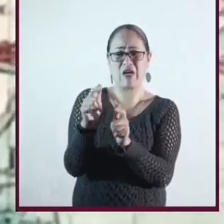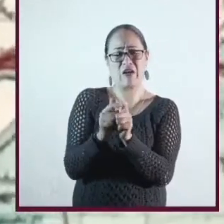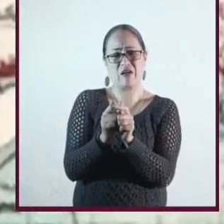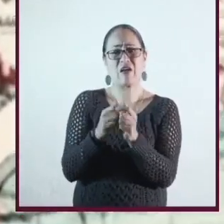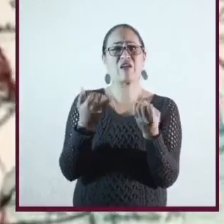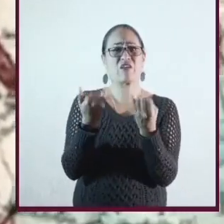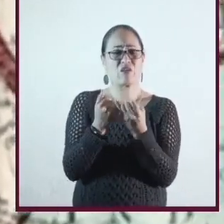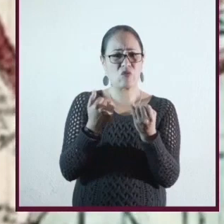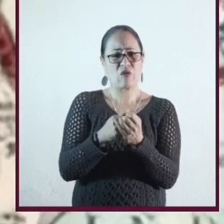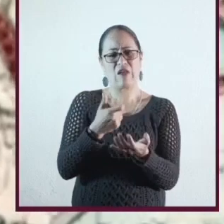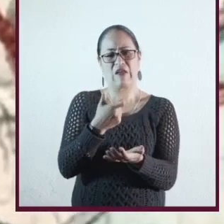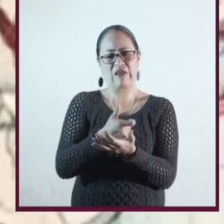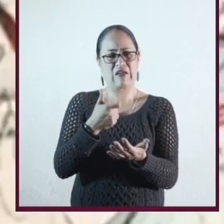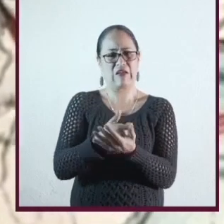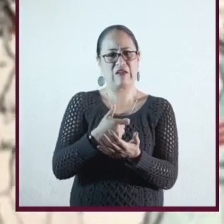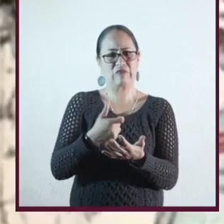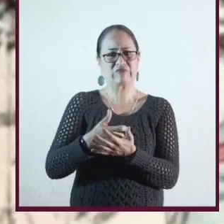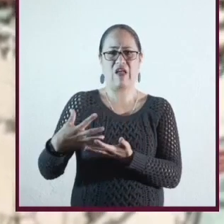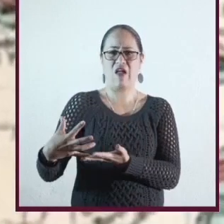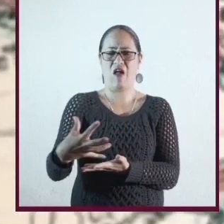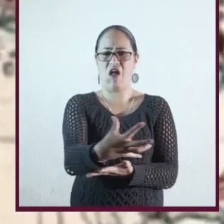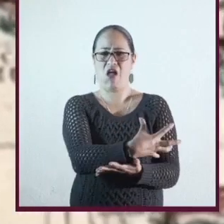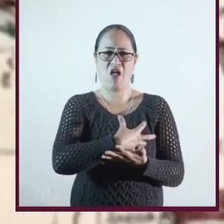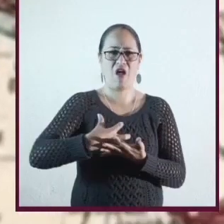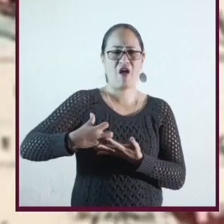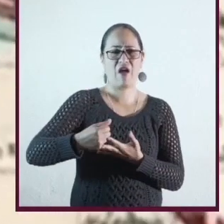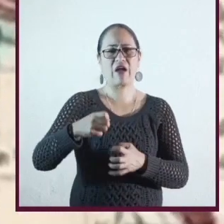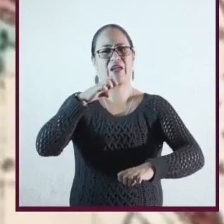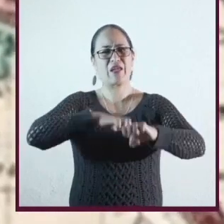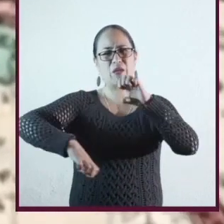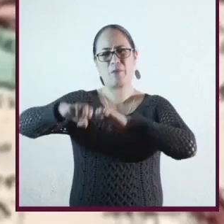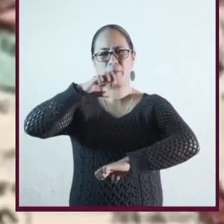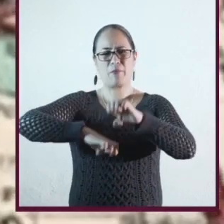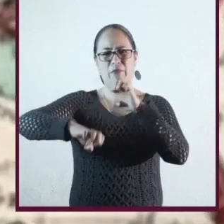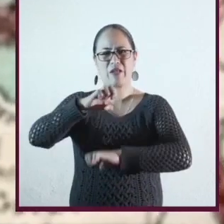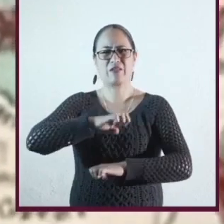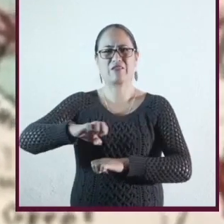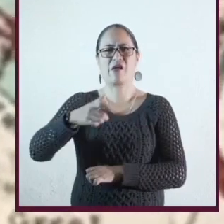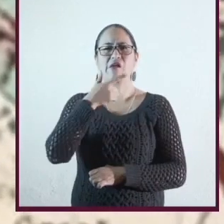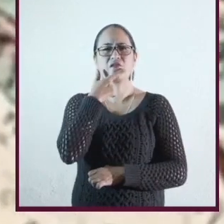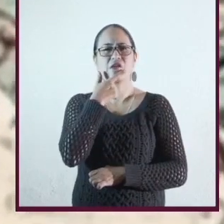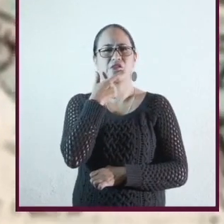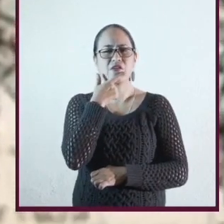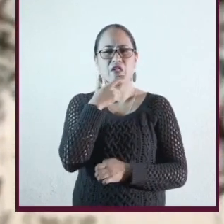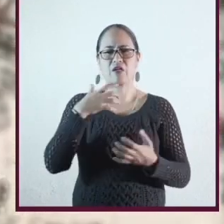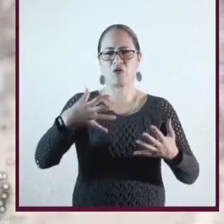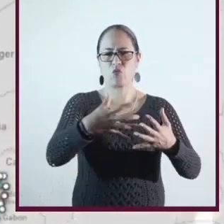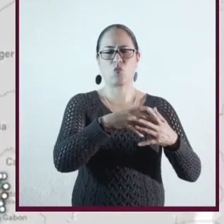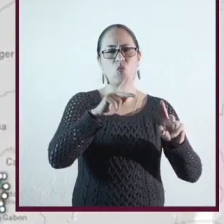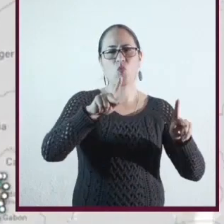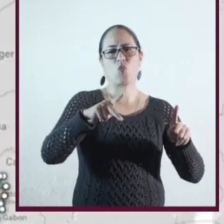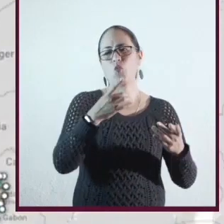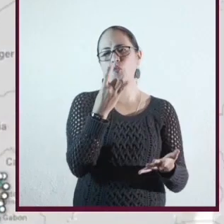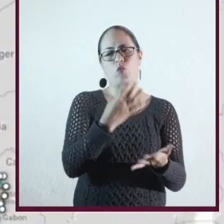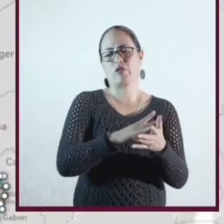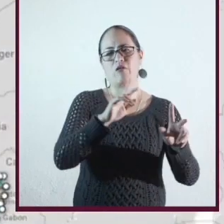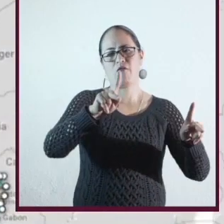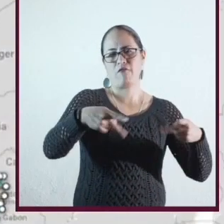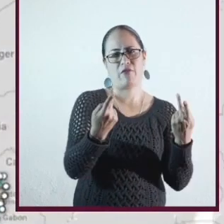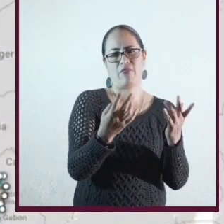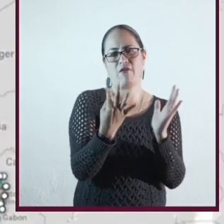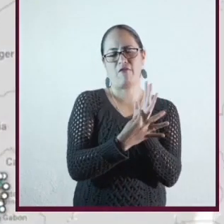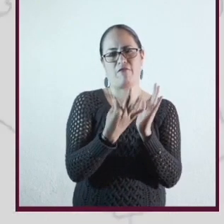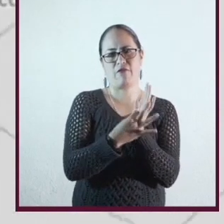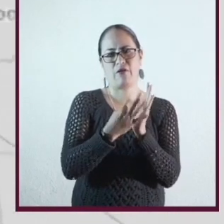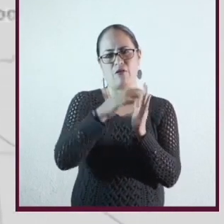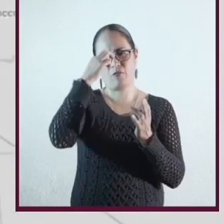jugosas ganancias económicas que recibieron las empresas británicas que monopolizaron el mercado de cables telegráficos. Como